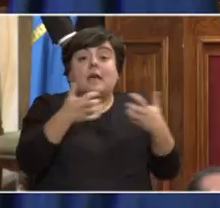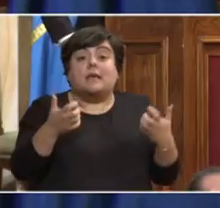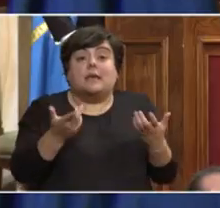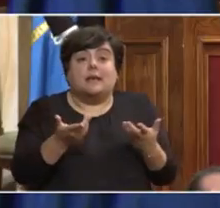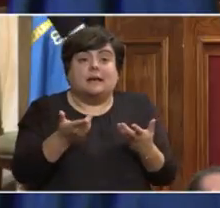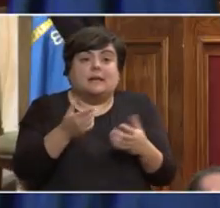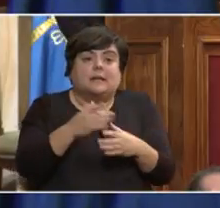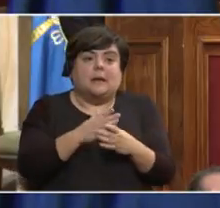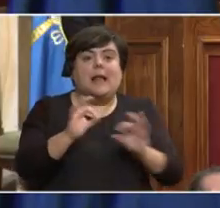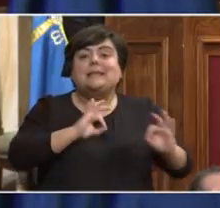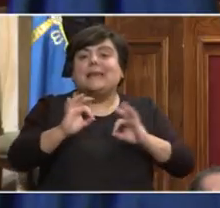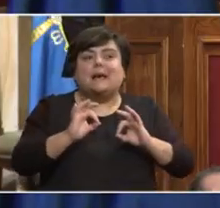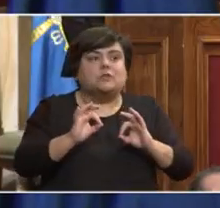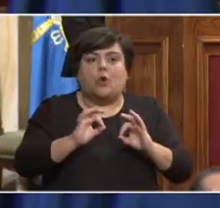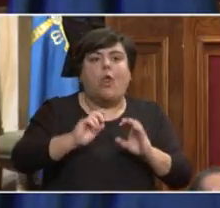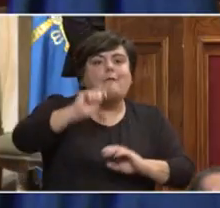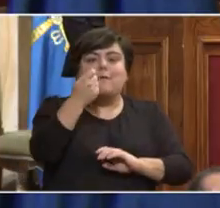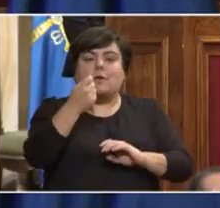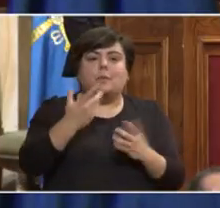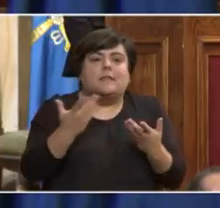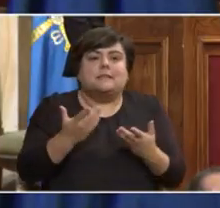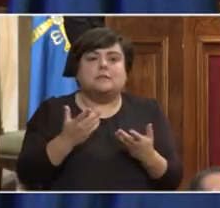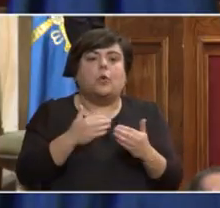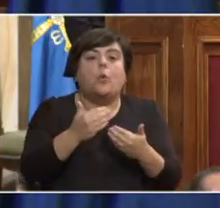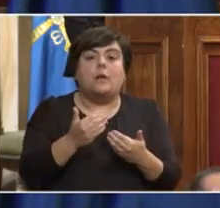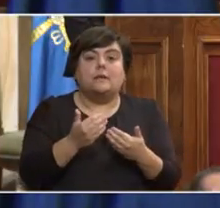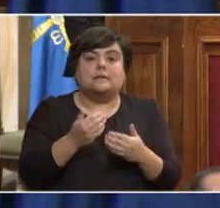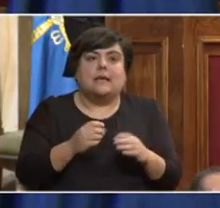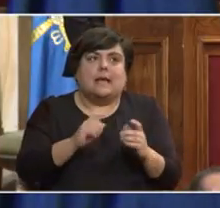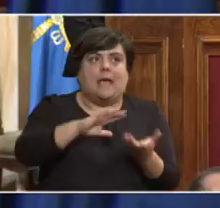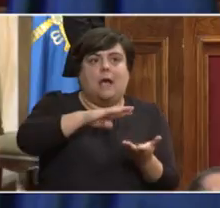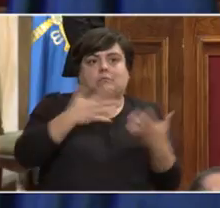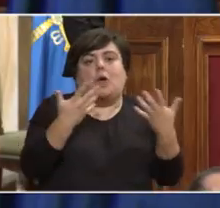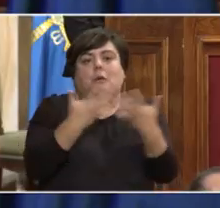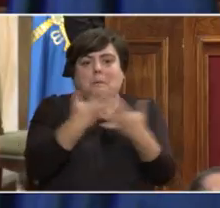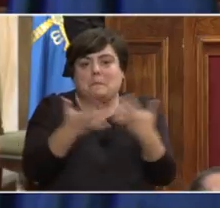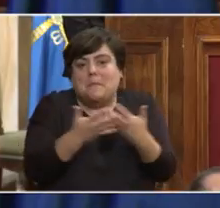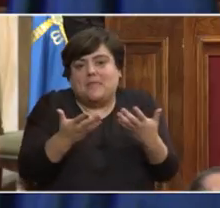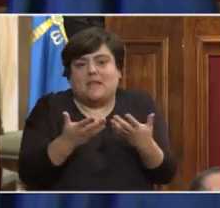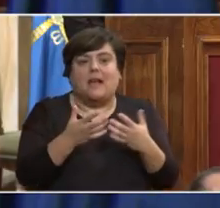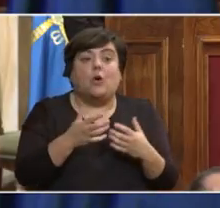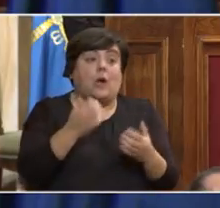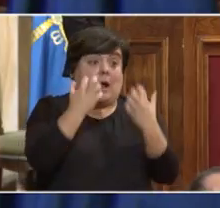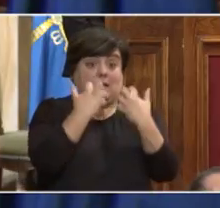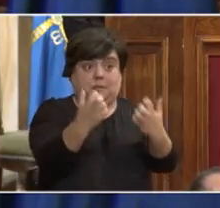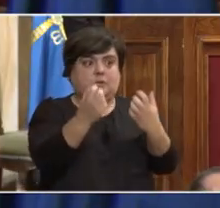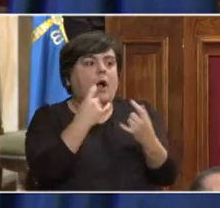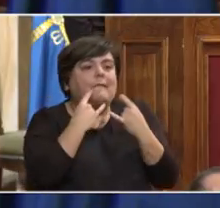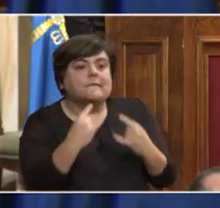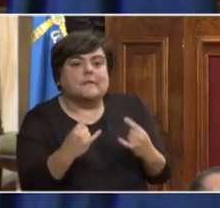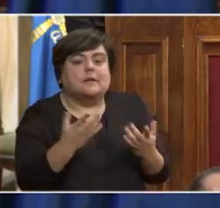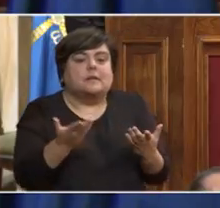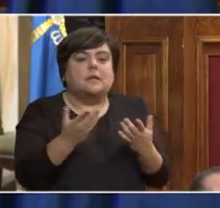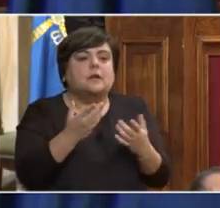una fórmula teatral de éxito en la que combiné la calidad literaria con la capacidad de cautivar al público, objetivo que conseguí como nadie, atrajo